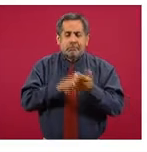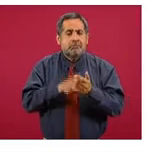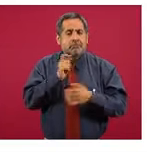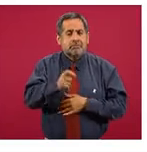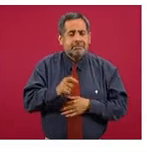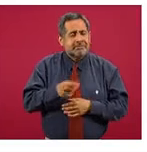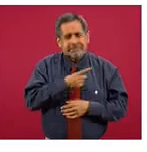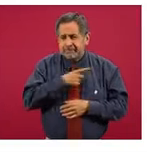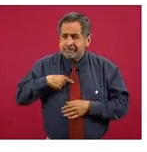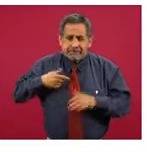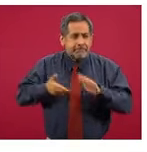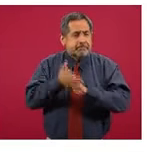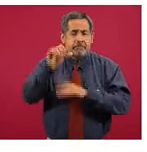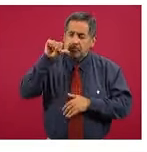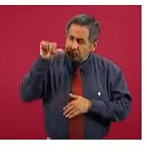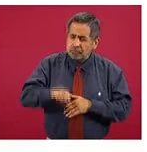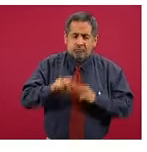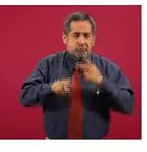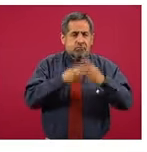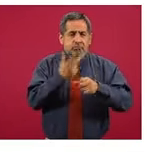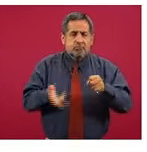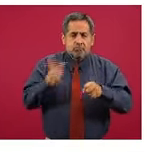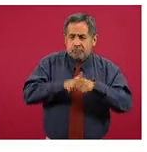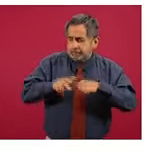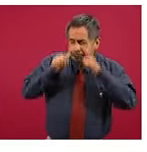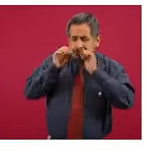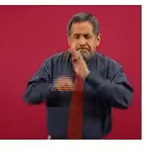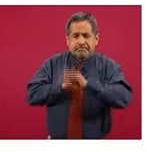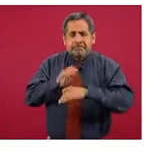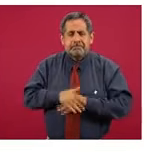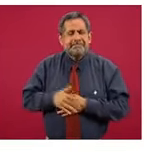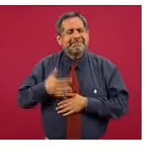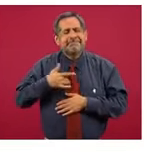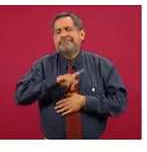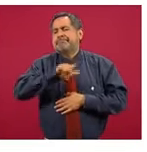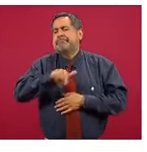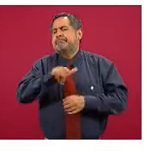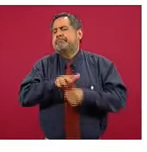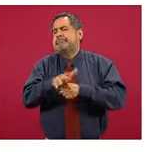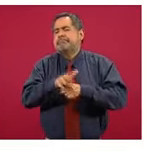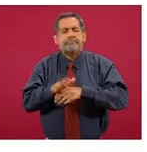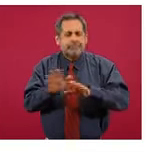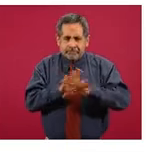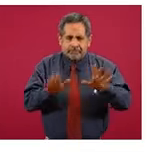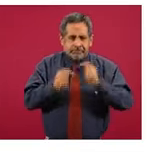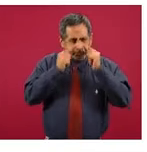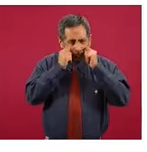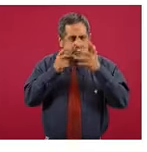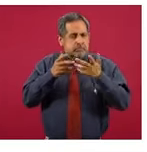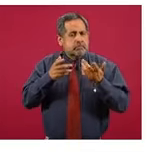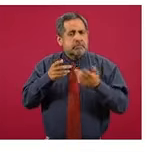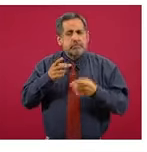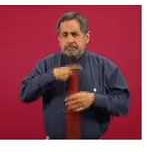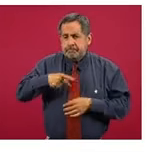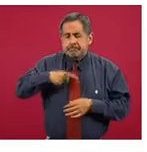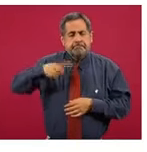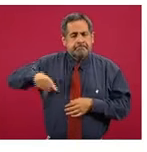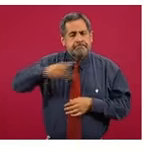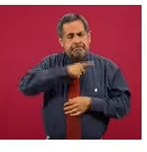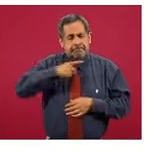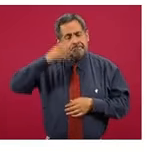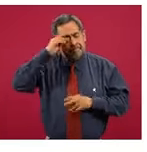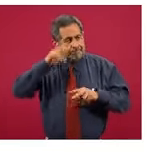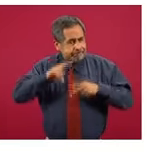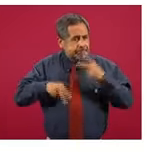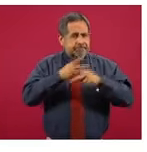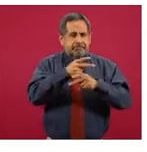busque atención, que la gente busque atención. Digo, independientemente de la estrategia que esté empleando la entidad, la población general también, y